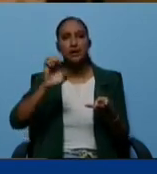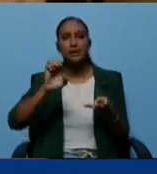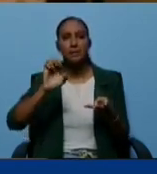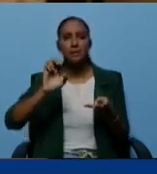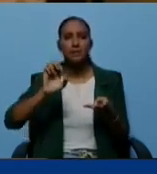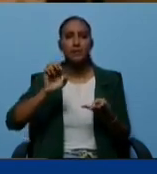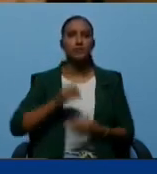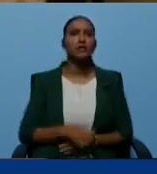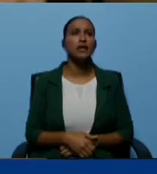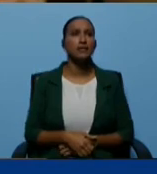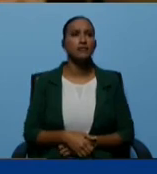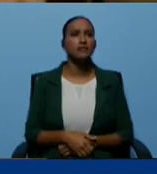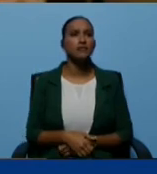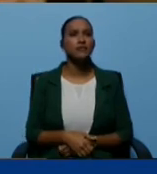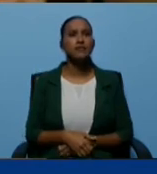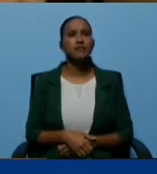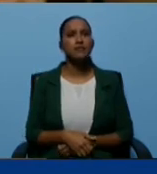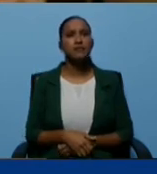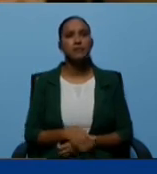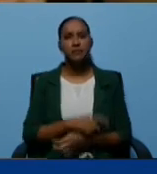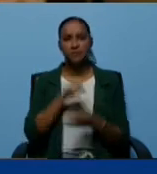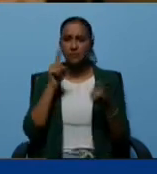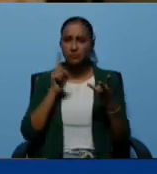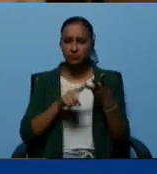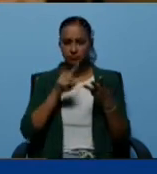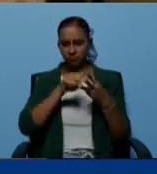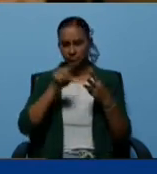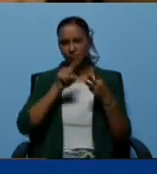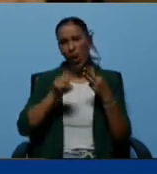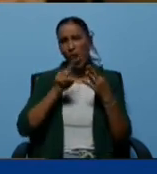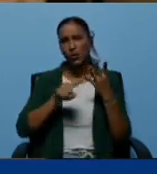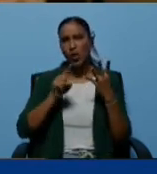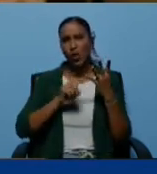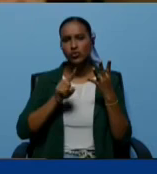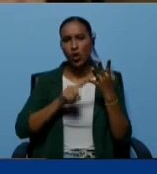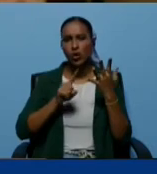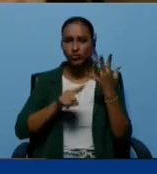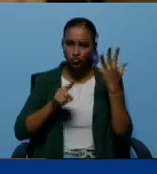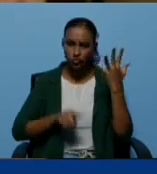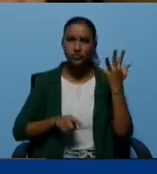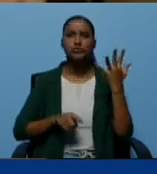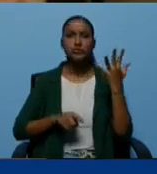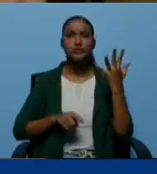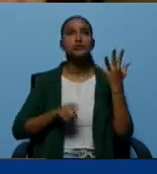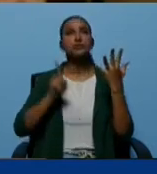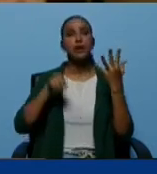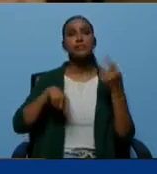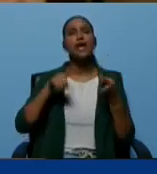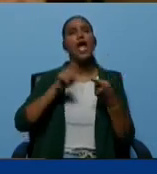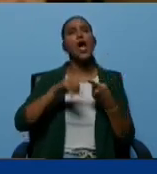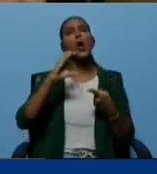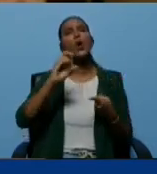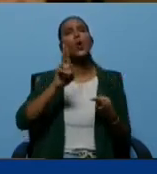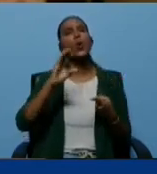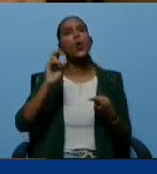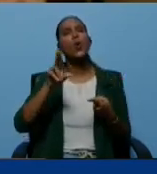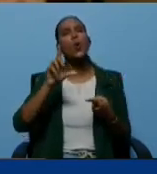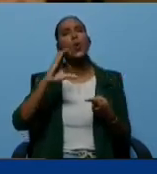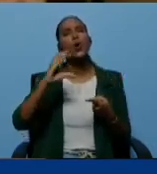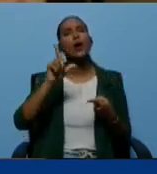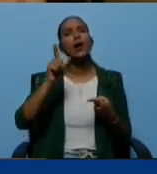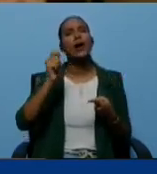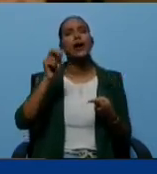Klan. No olvidemos, el Ku Klux Klan. El Ku Klux Klan nace en